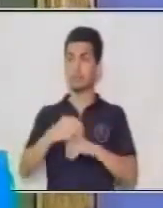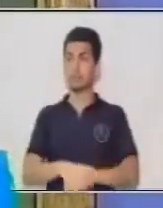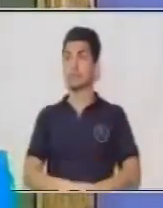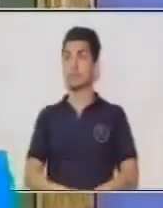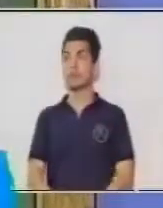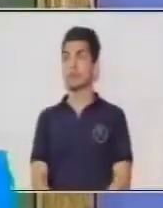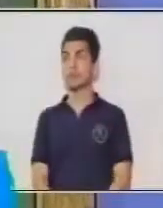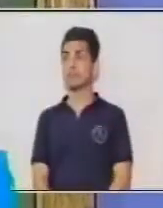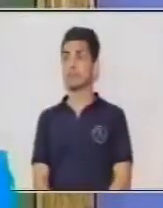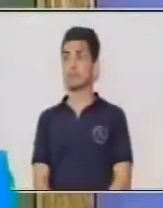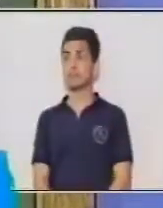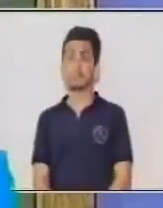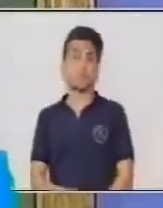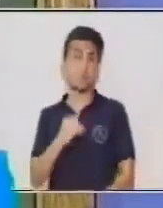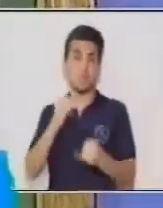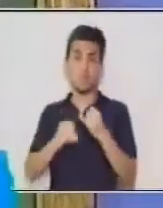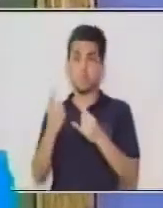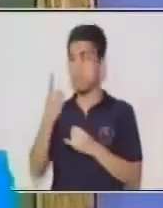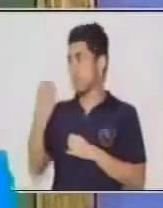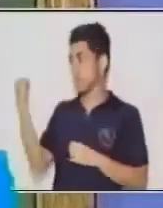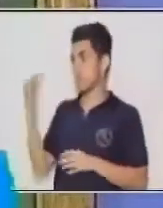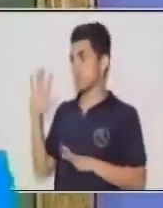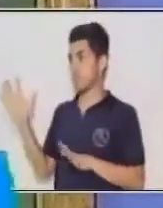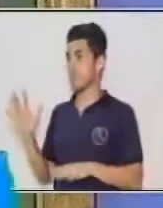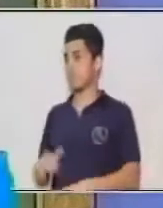porque es el término que me queda, dividido